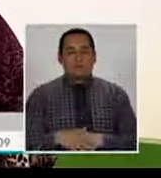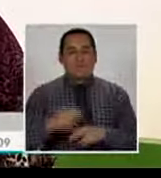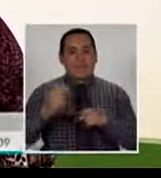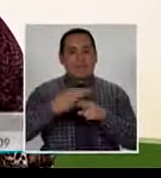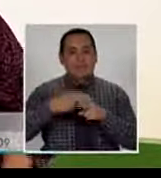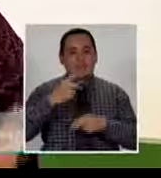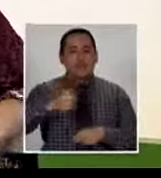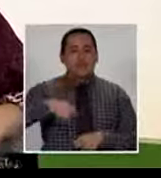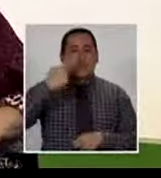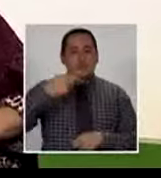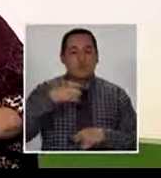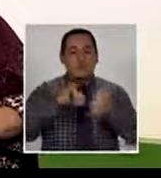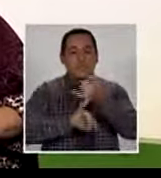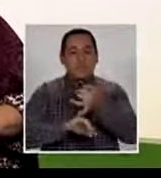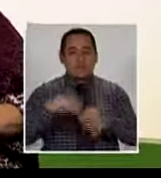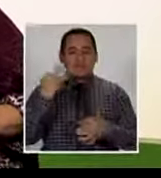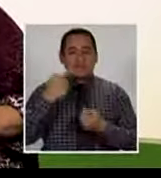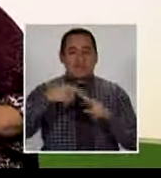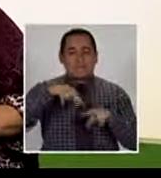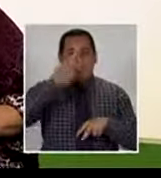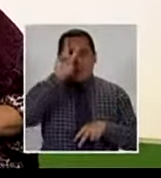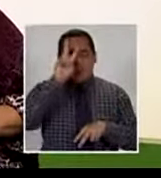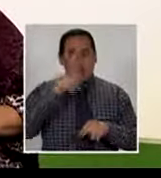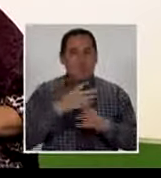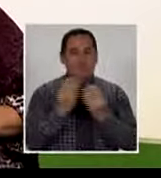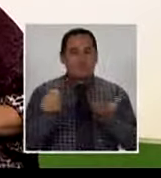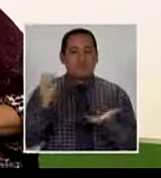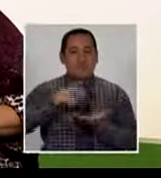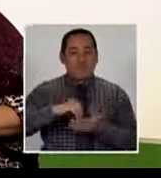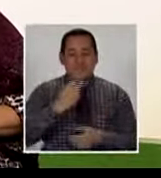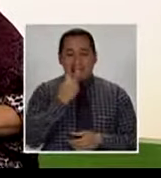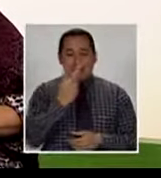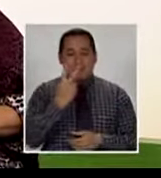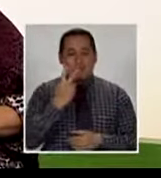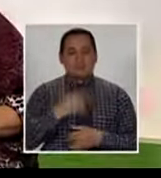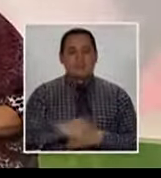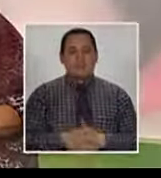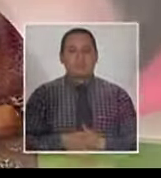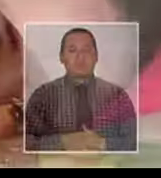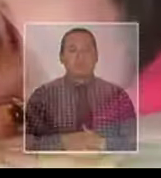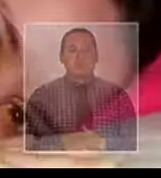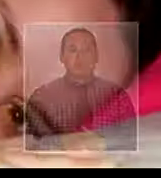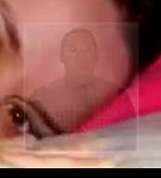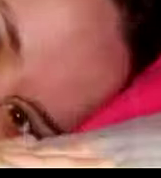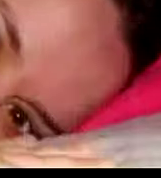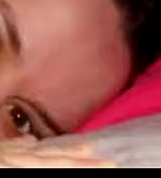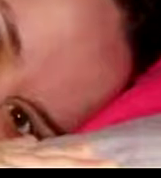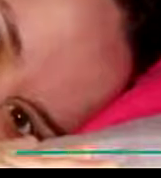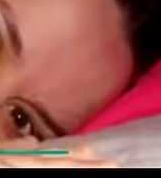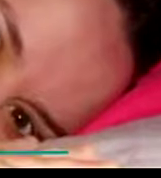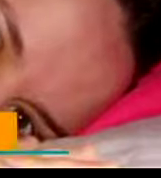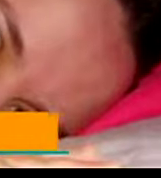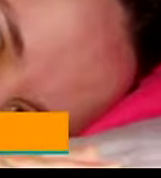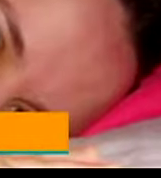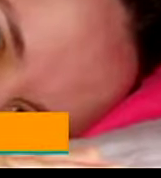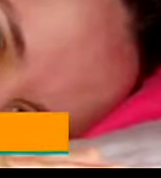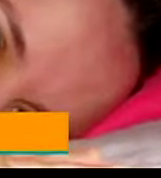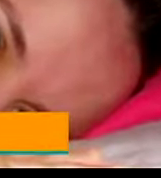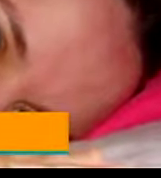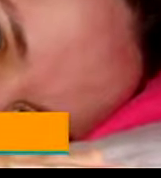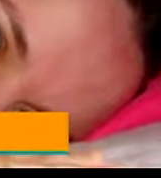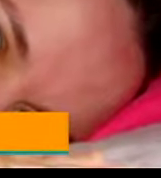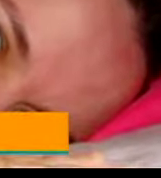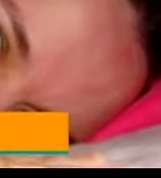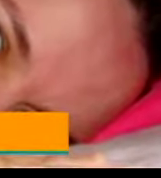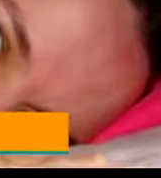hasta el próximo sábado, siempre por TV Perú. Mucho más que ver. No sé si soñaba,